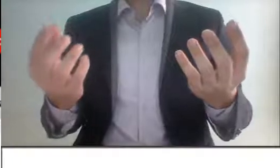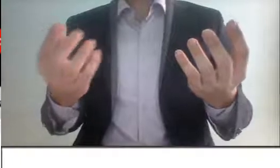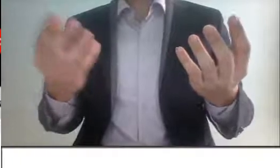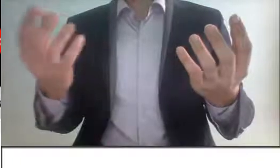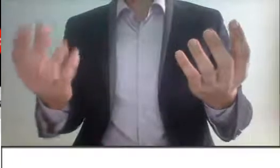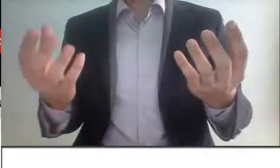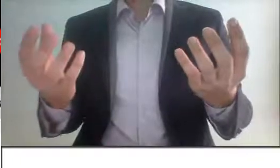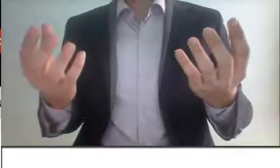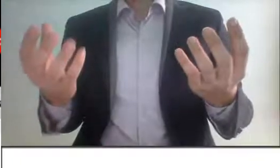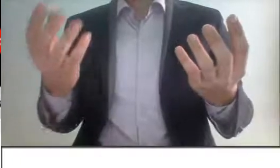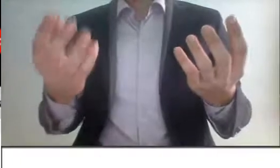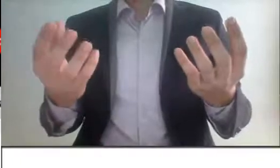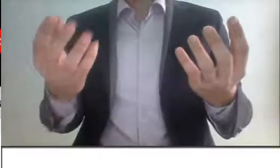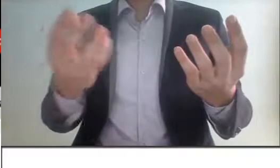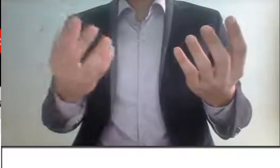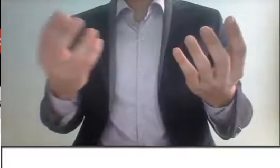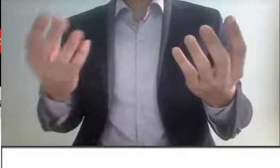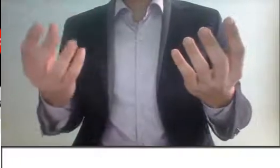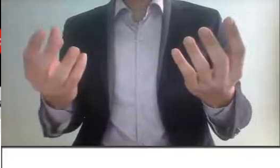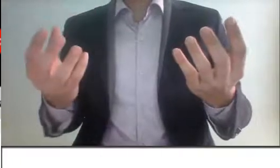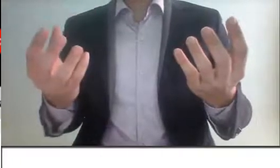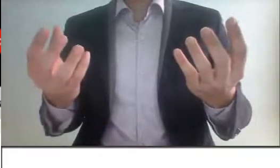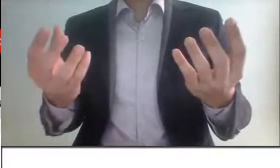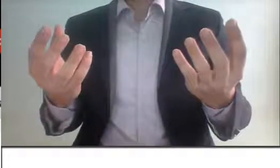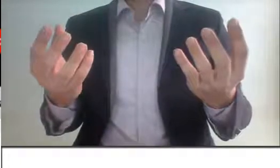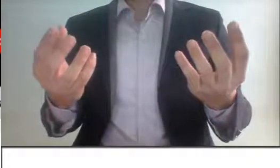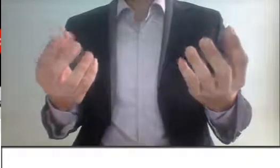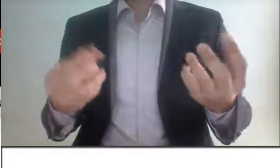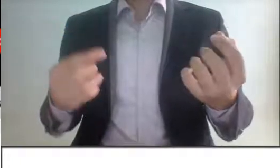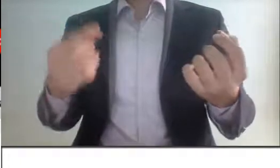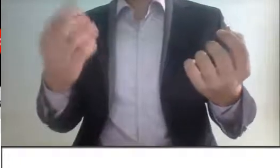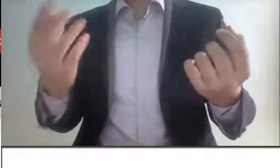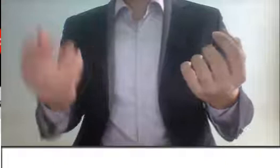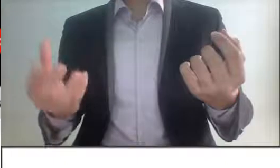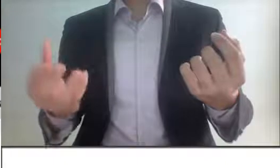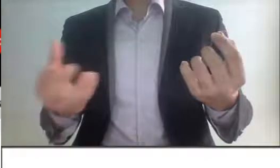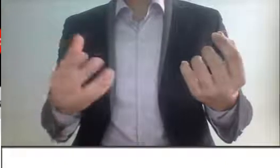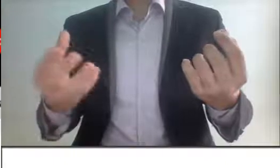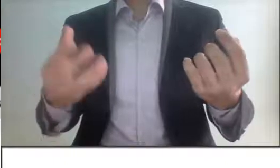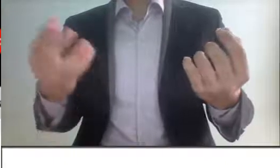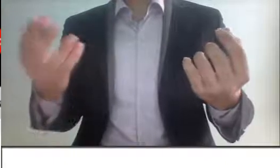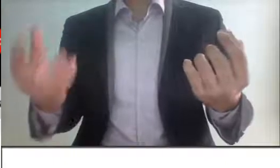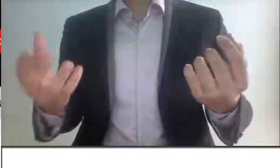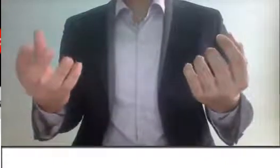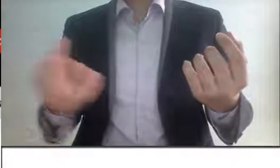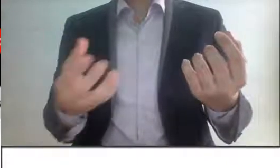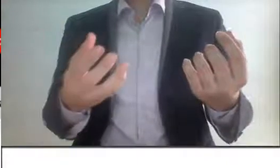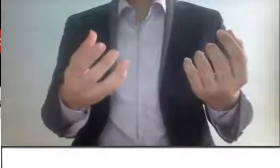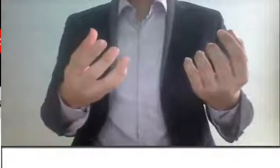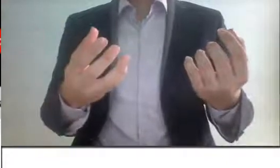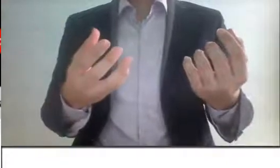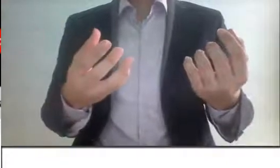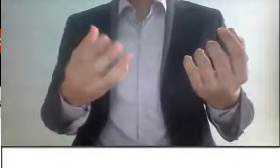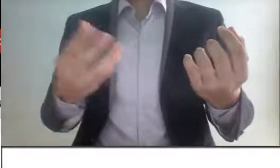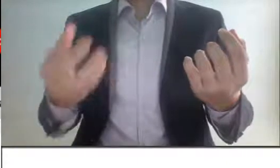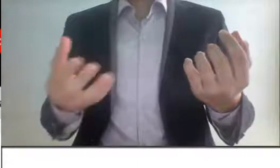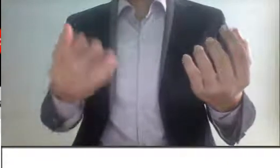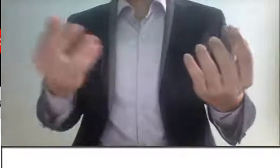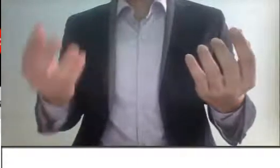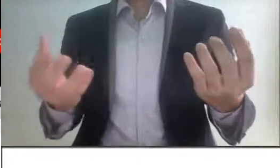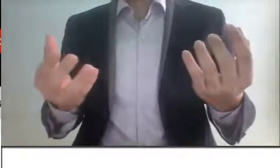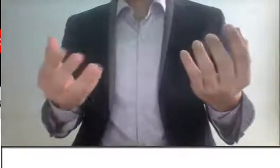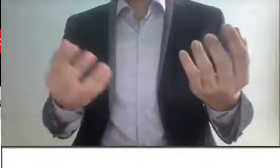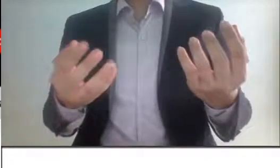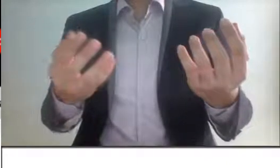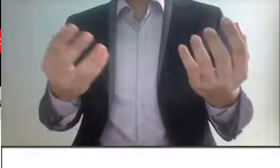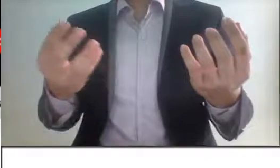lo cual permite que no sea que sea muy difícil que estos recursos sean tomados de forma diferente, o que sean utilizados para otra cosa,